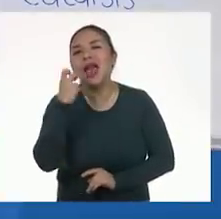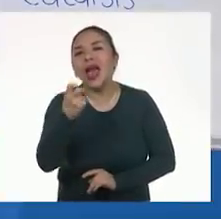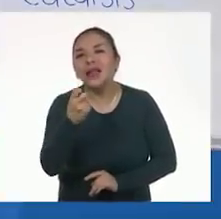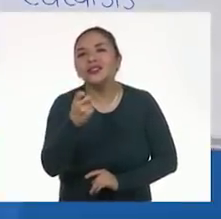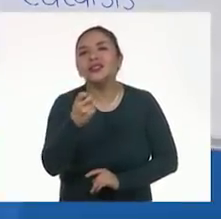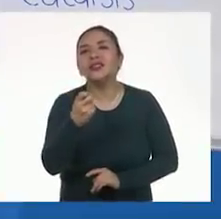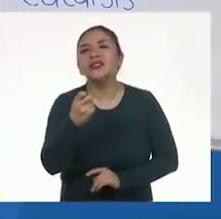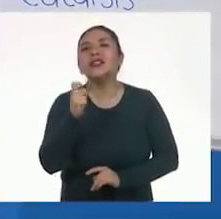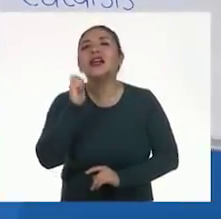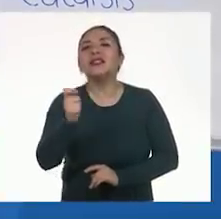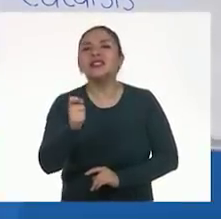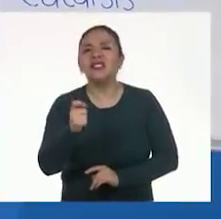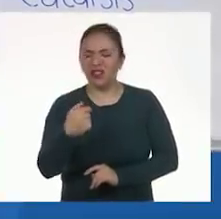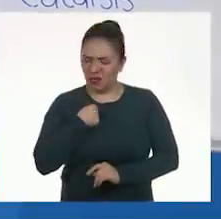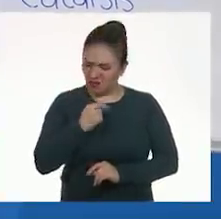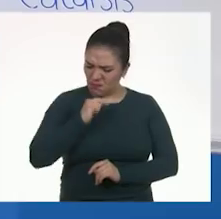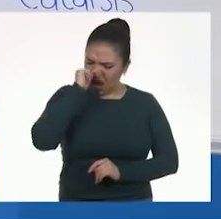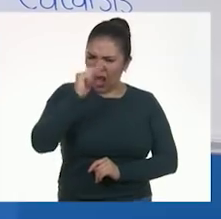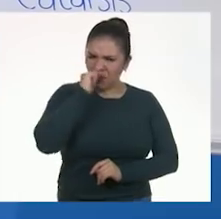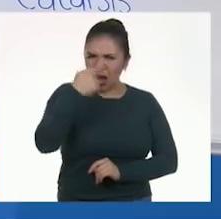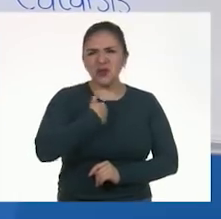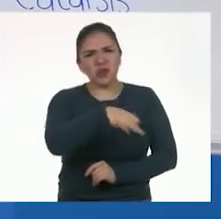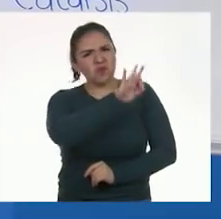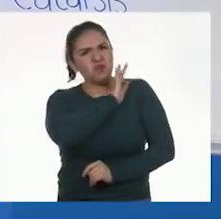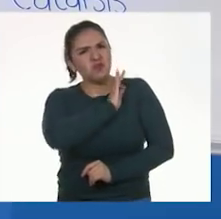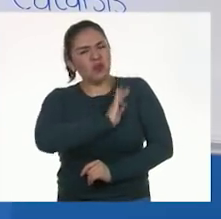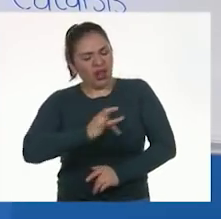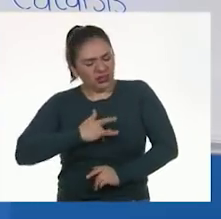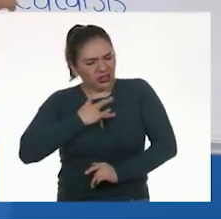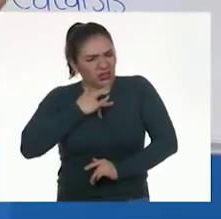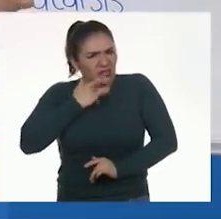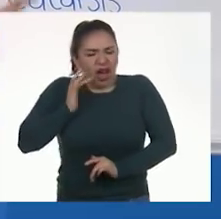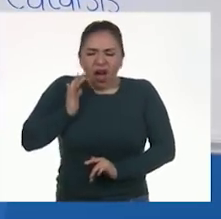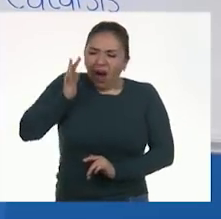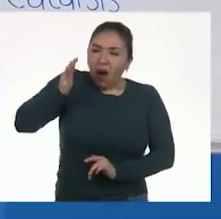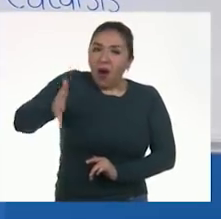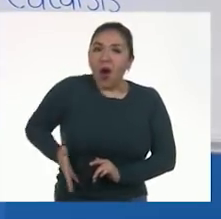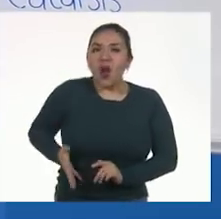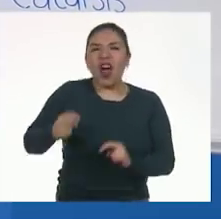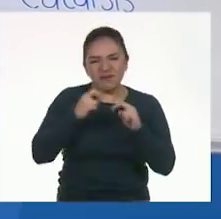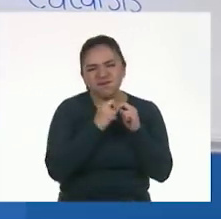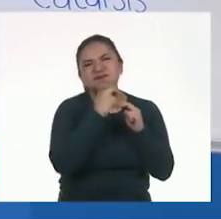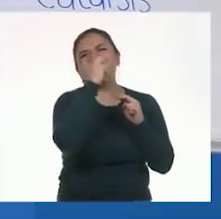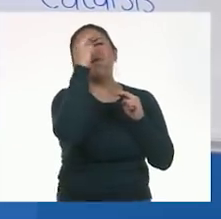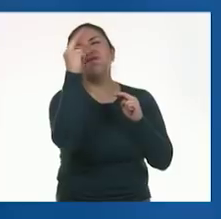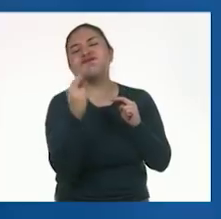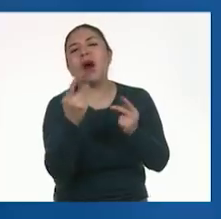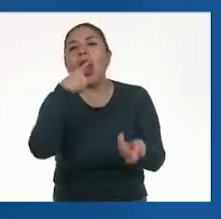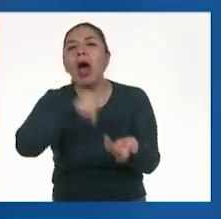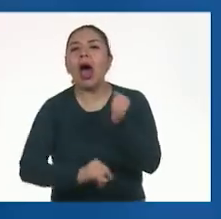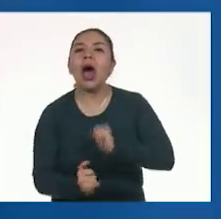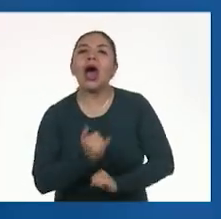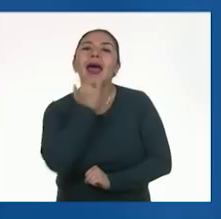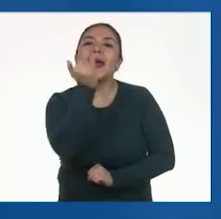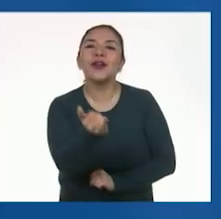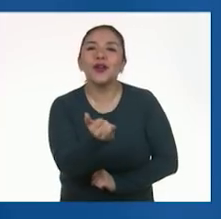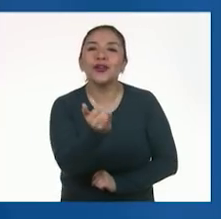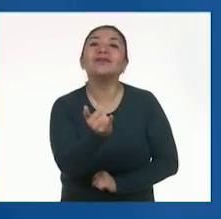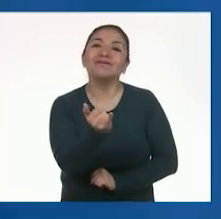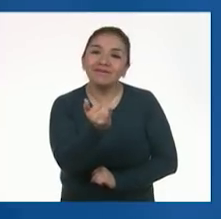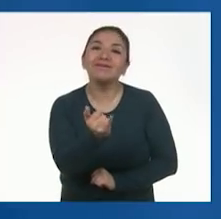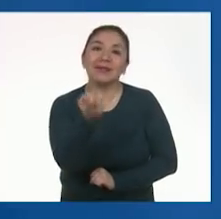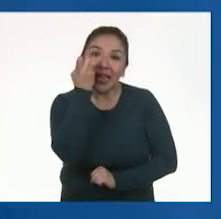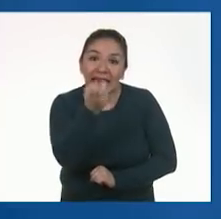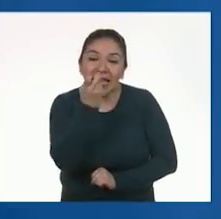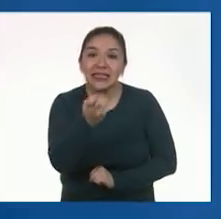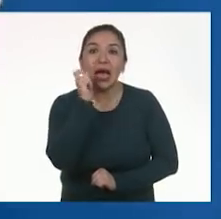Se llena de soberbia y se lanza a hacer lo que no debía de hacer. Y la riega. Sí, pero por supuesto siempre hay un momento